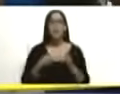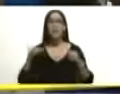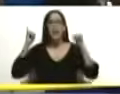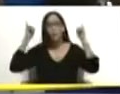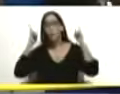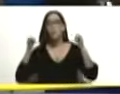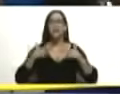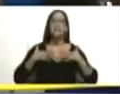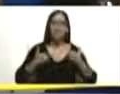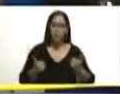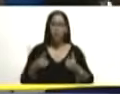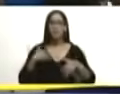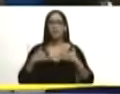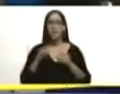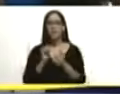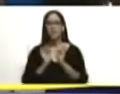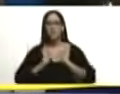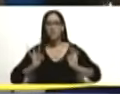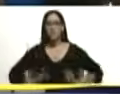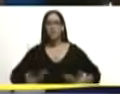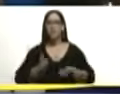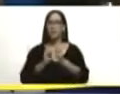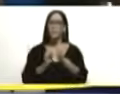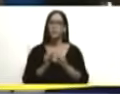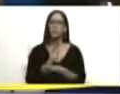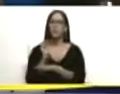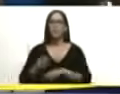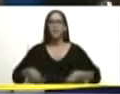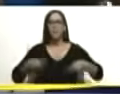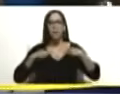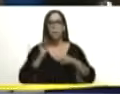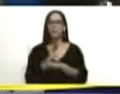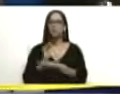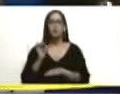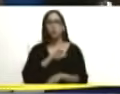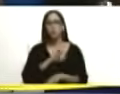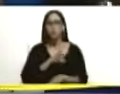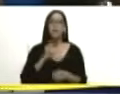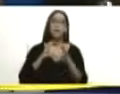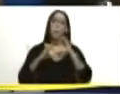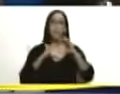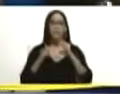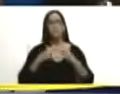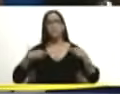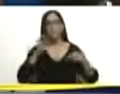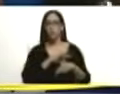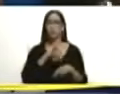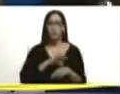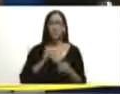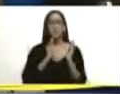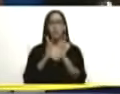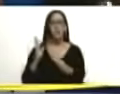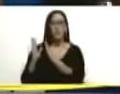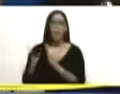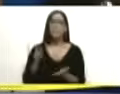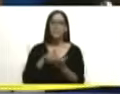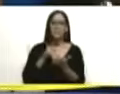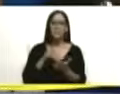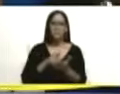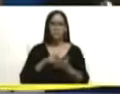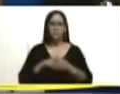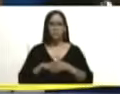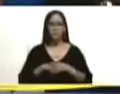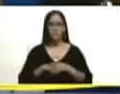la salud, la actividad física, el deporte, protección de vida, protección social, comunicación, redes sociales, organización, participación.